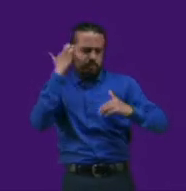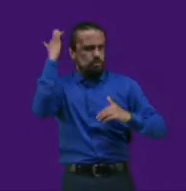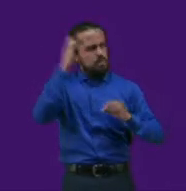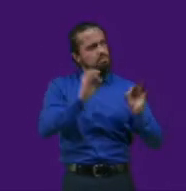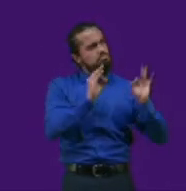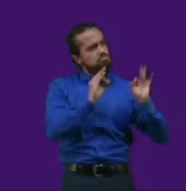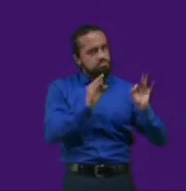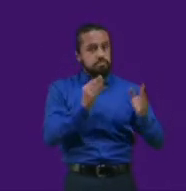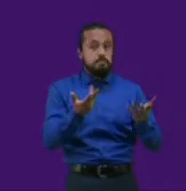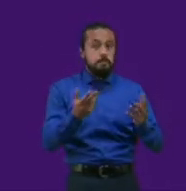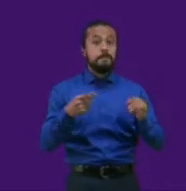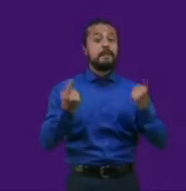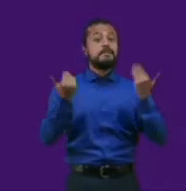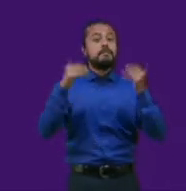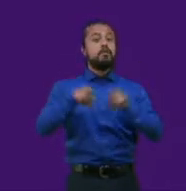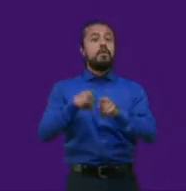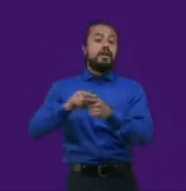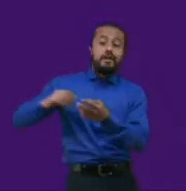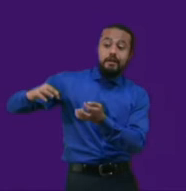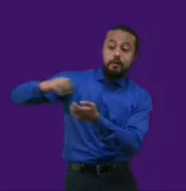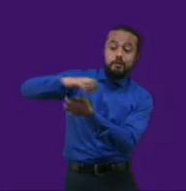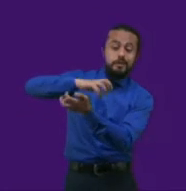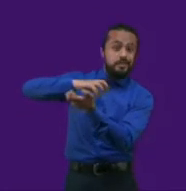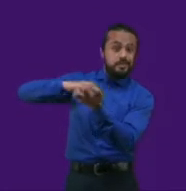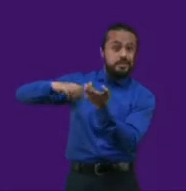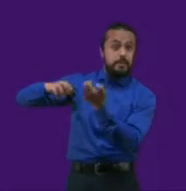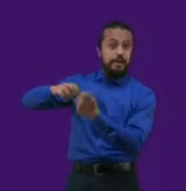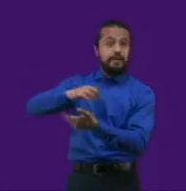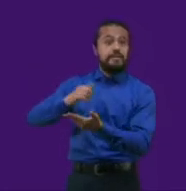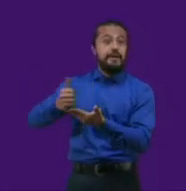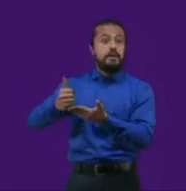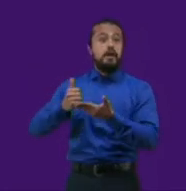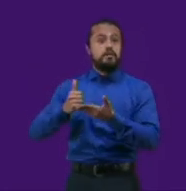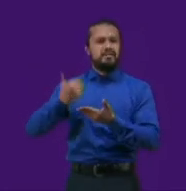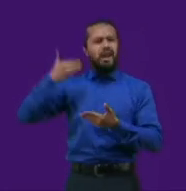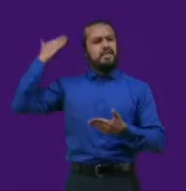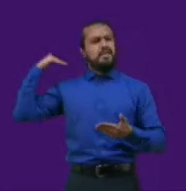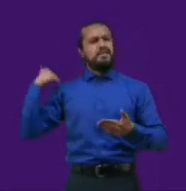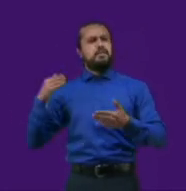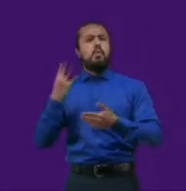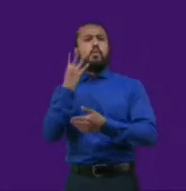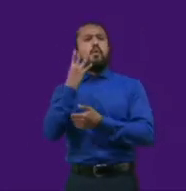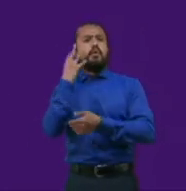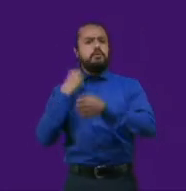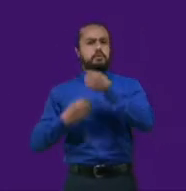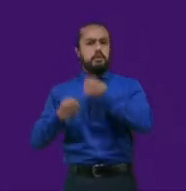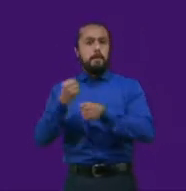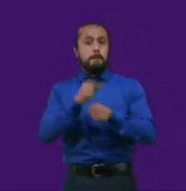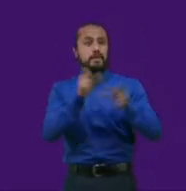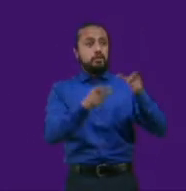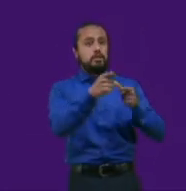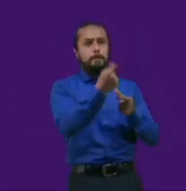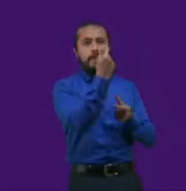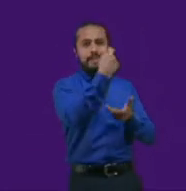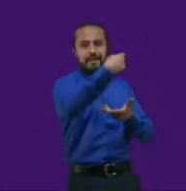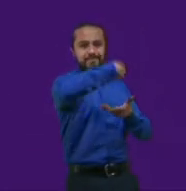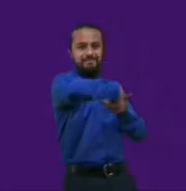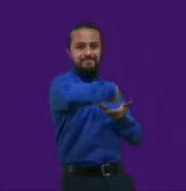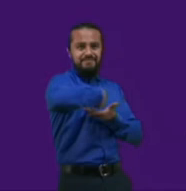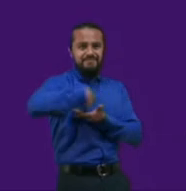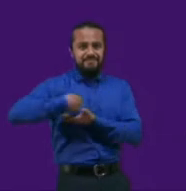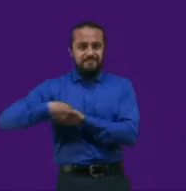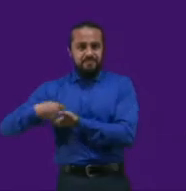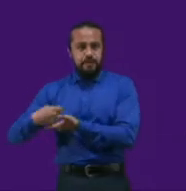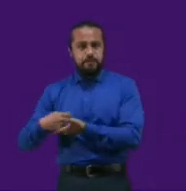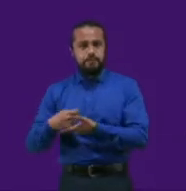aportó mucho al ecosistema, porque nosotros cuando hablábamos, eso fue hace 4 años, hablábamos con los inversionistas de Silicon Valley y